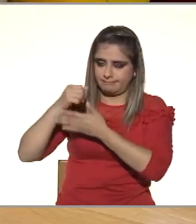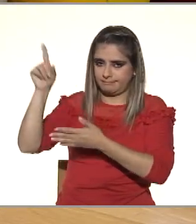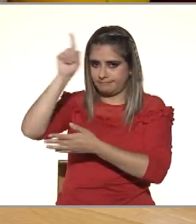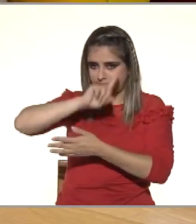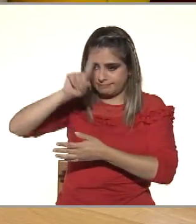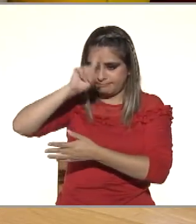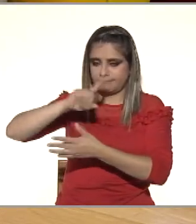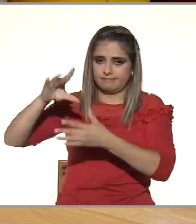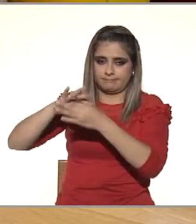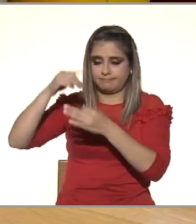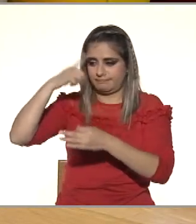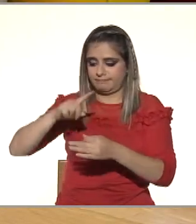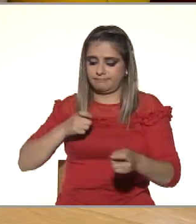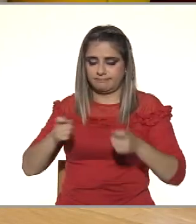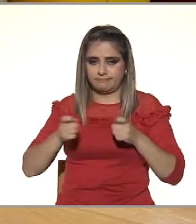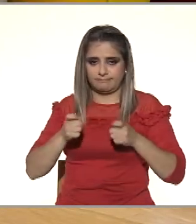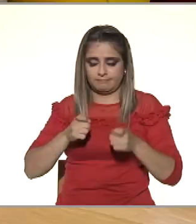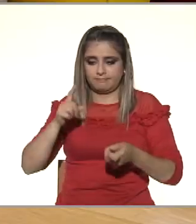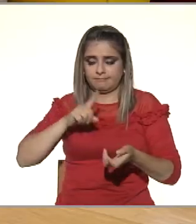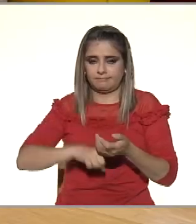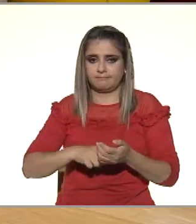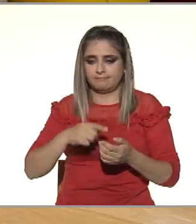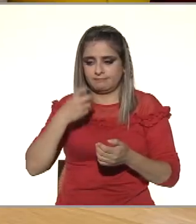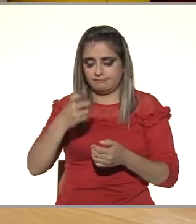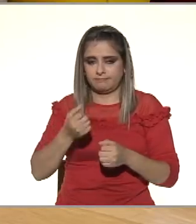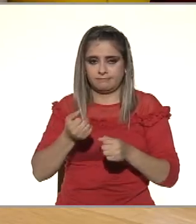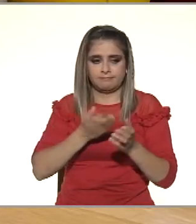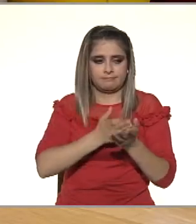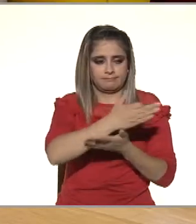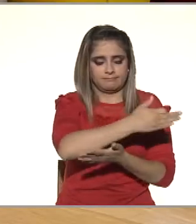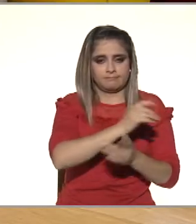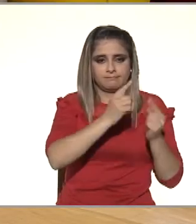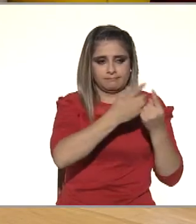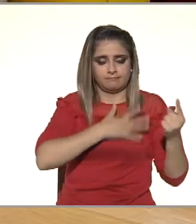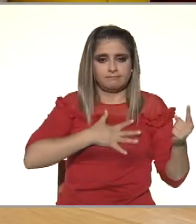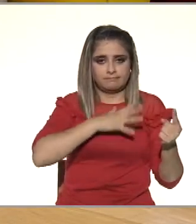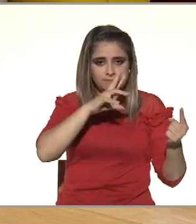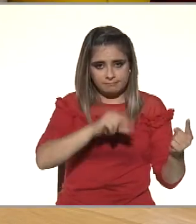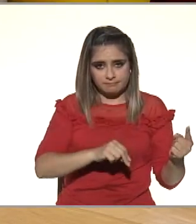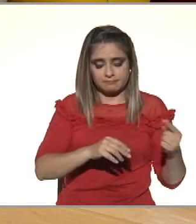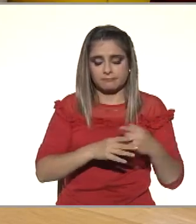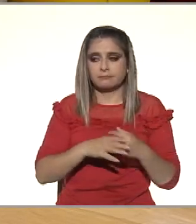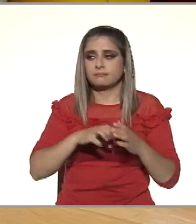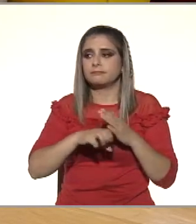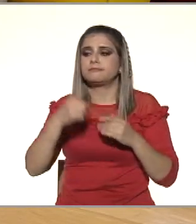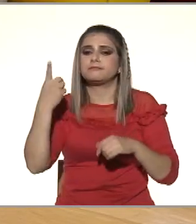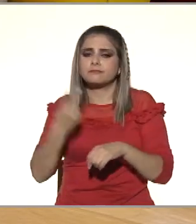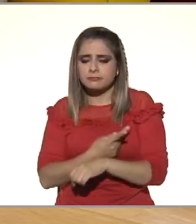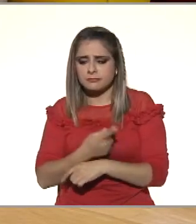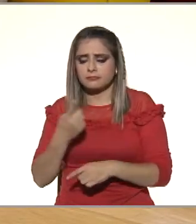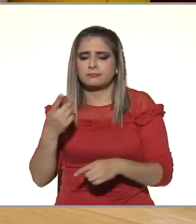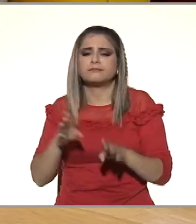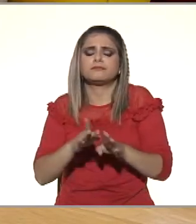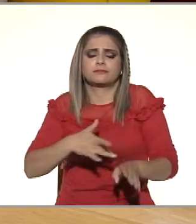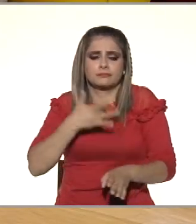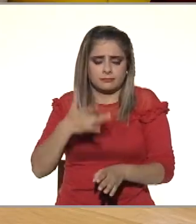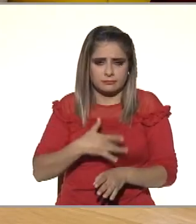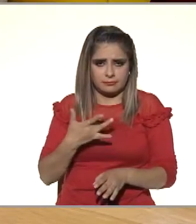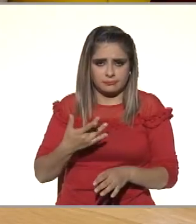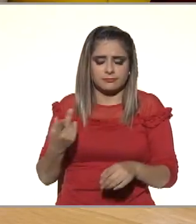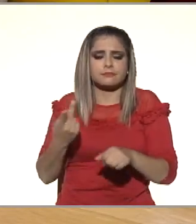a metabolizar eso, y metabolizar es estos círculos de verdad, de qué ocurre, cómo te sientes, etcétera.